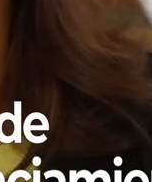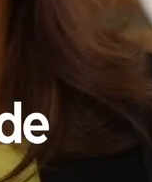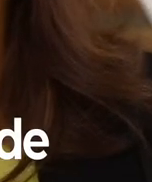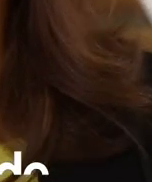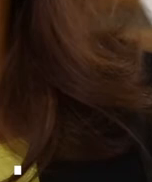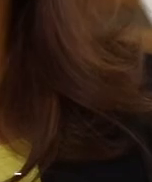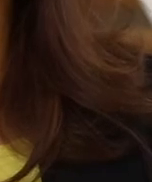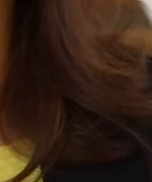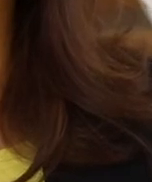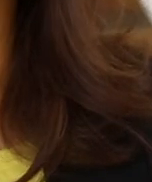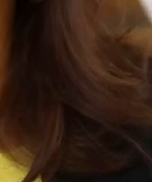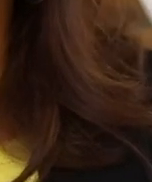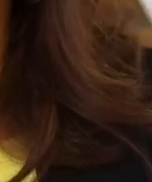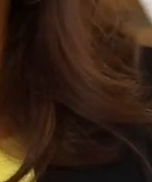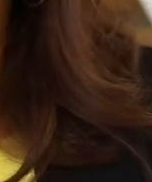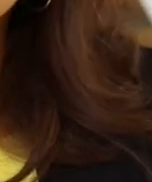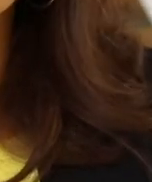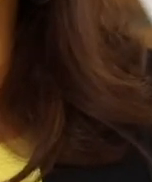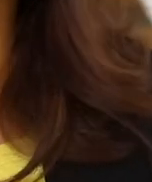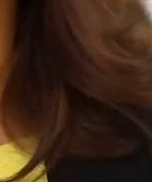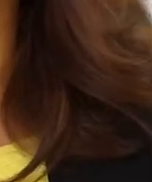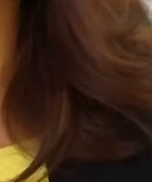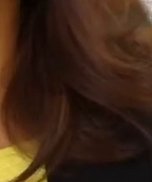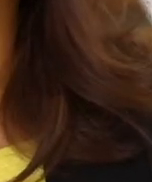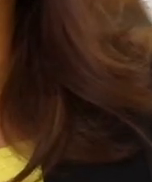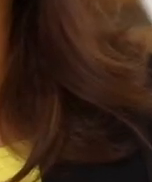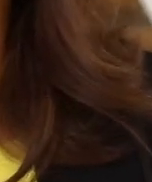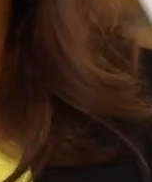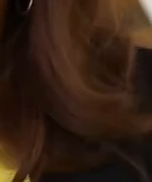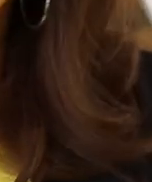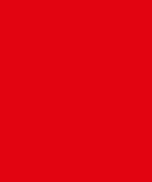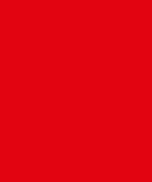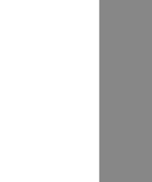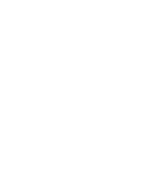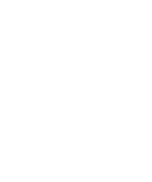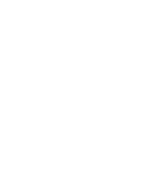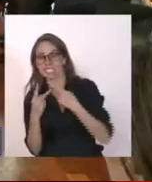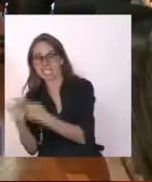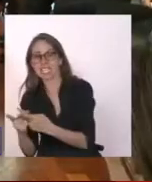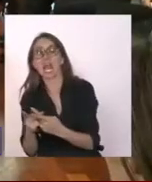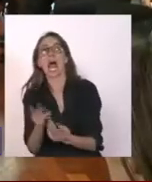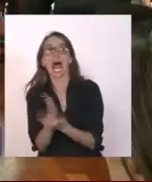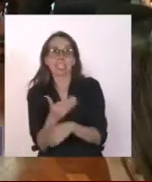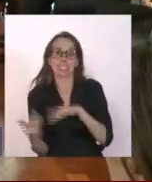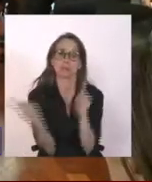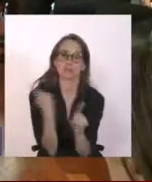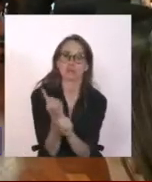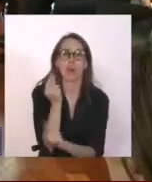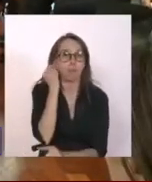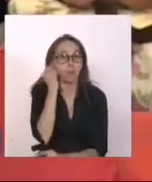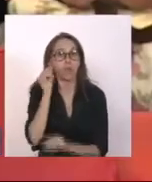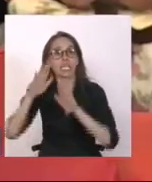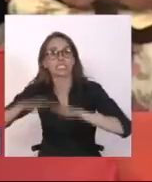socialmente y también desde el punto de vista demográfico. Tenemos mucha jefatura de hogar femenino y aunque no lo sea jefe de hogar femenino, las